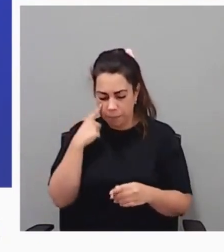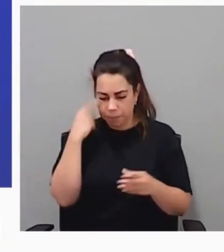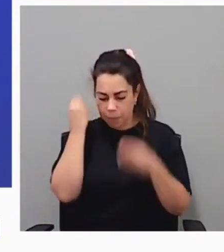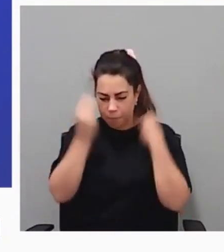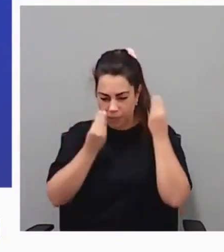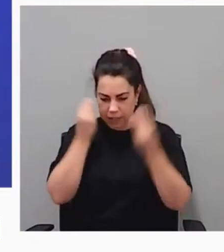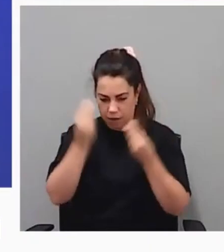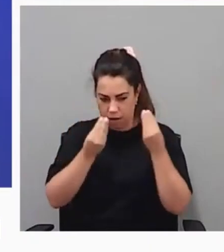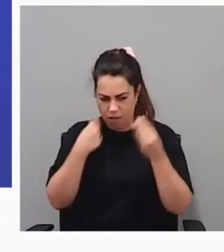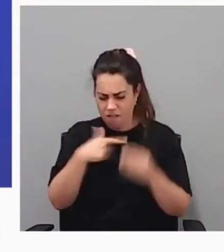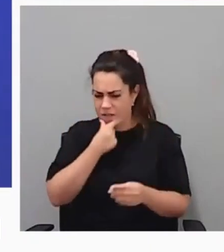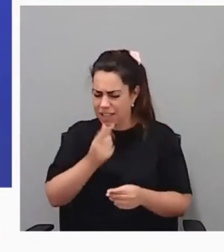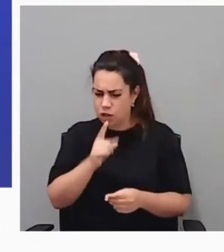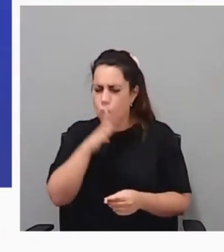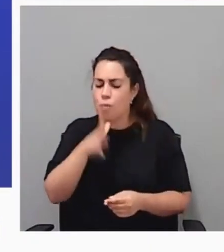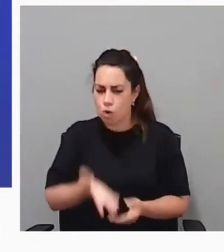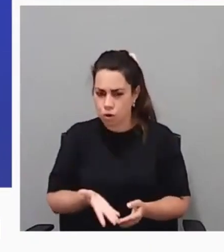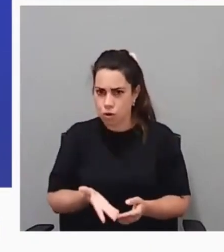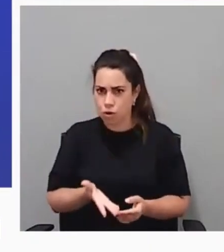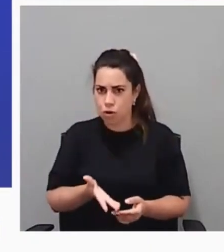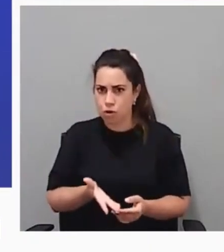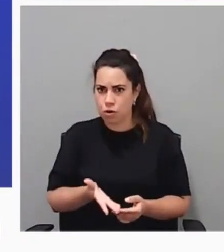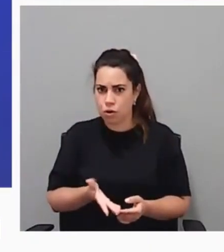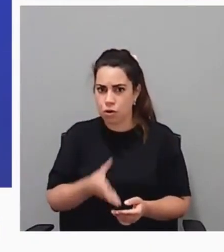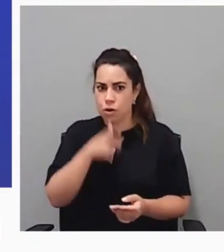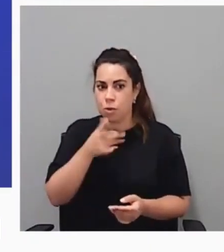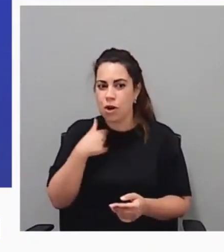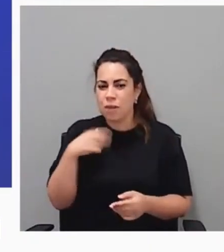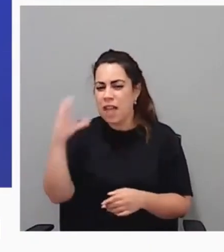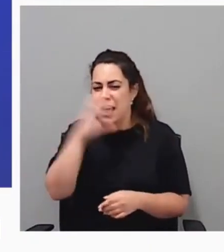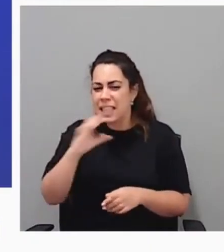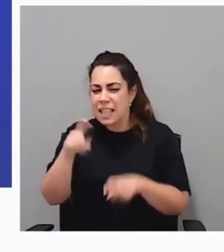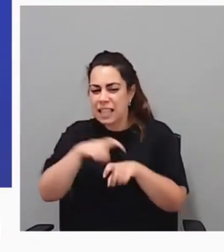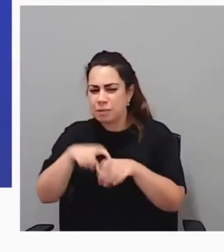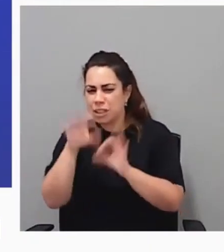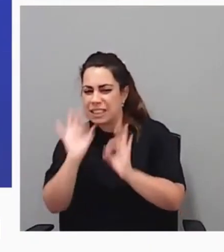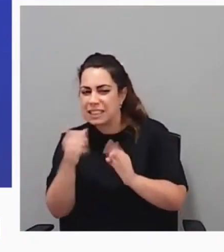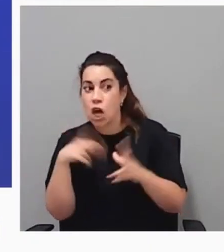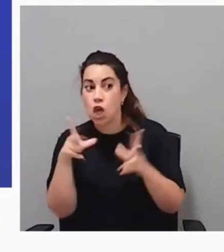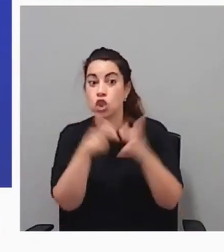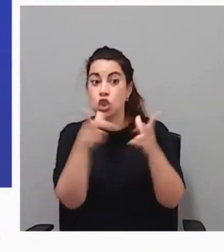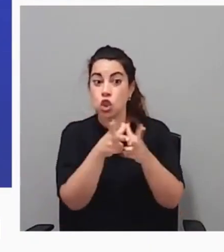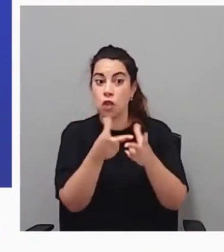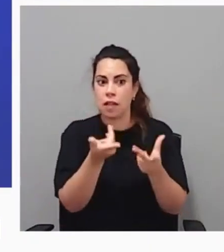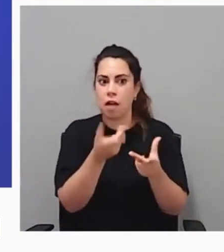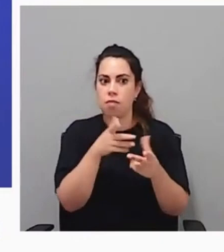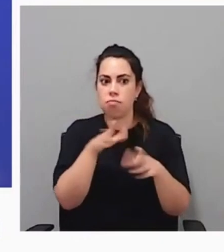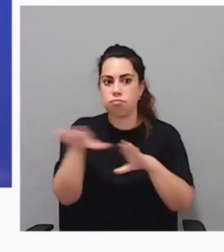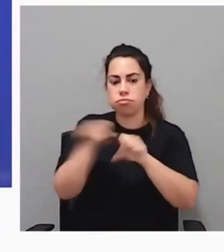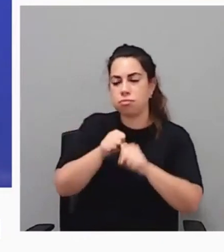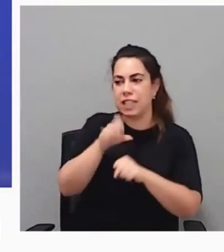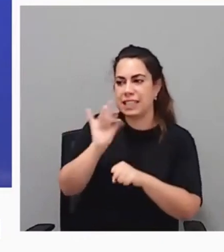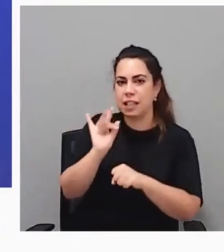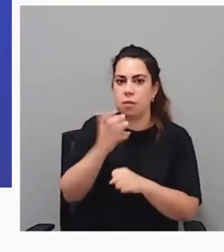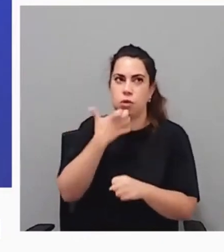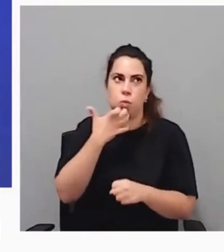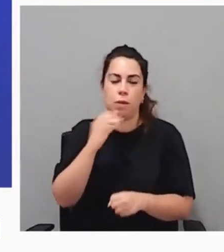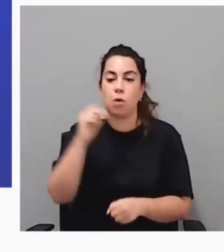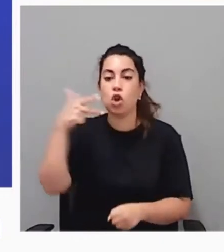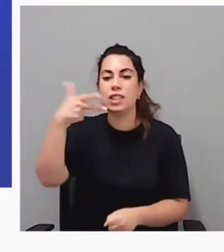por qué solo algún tipo de ciencia es capaz de llegar a la realidad. Por ejemplo, los chips